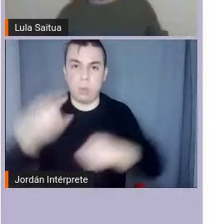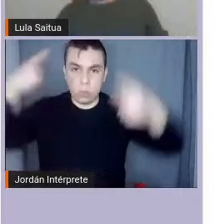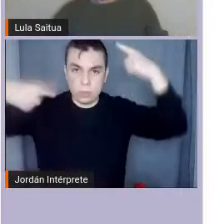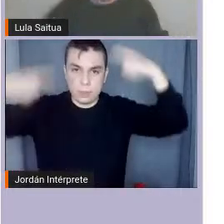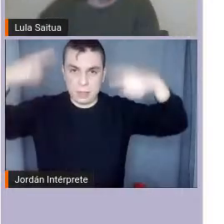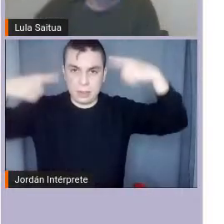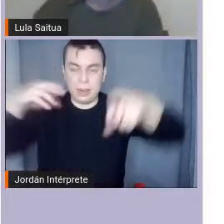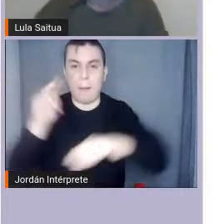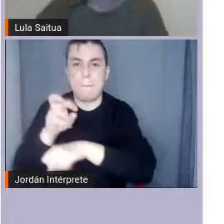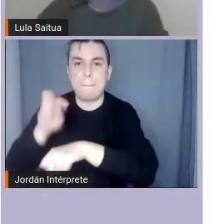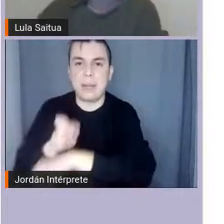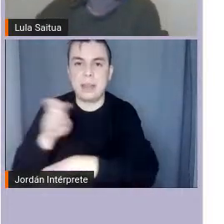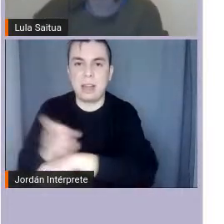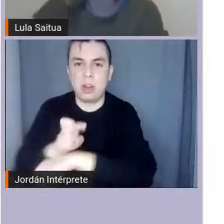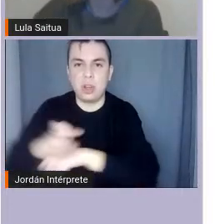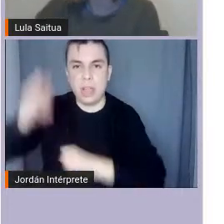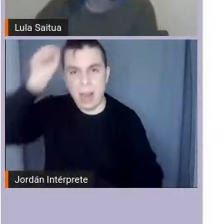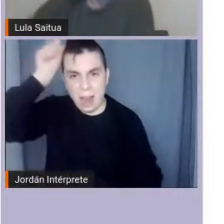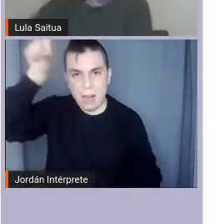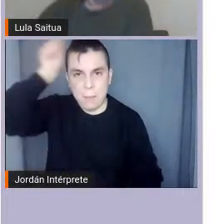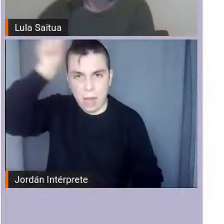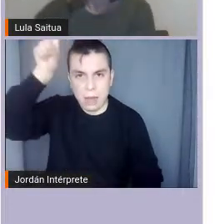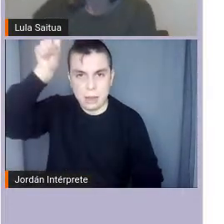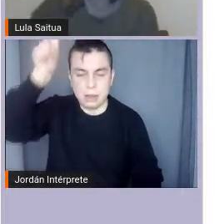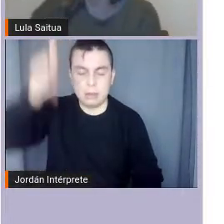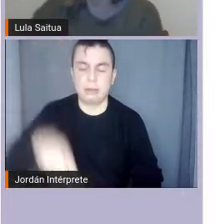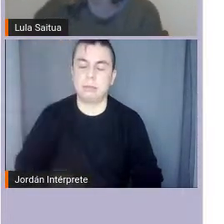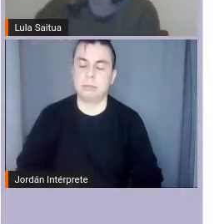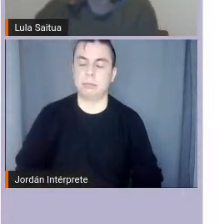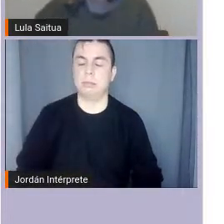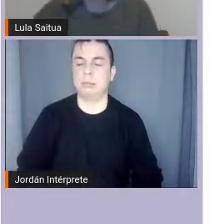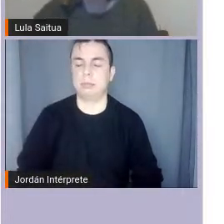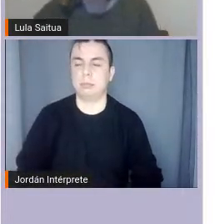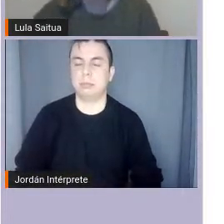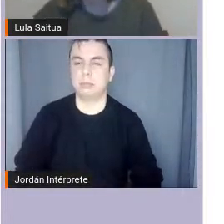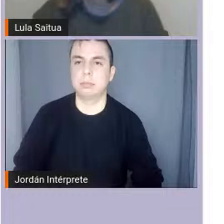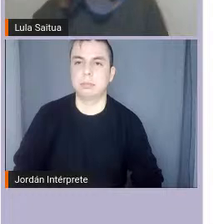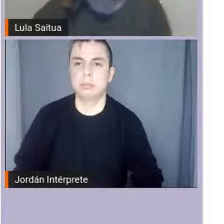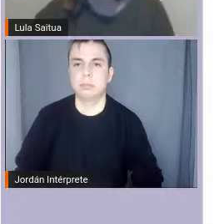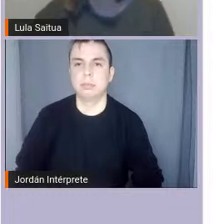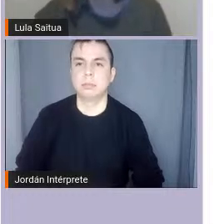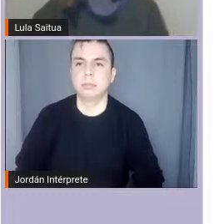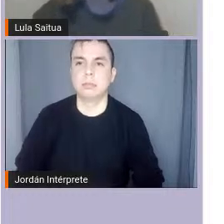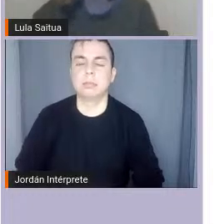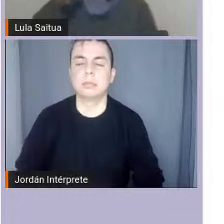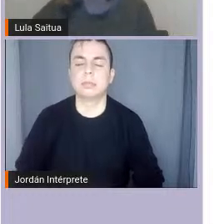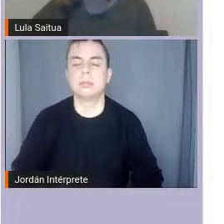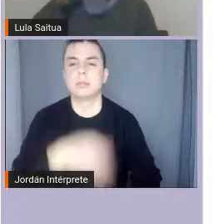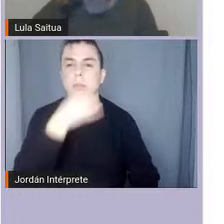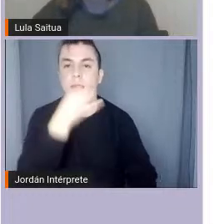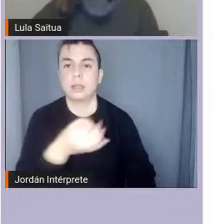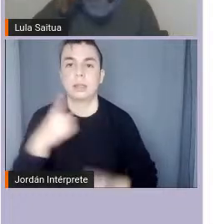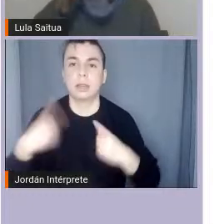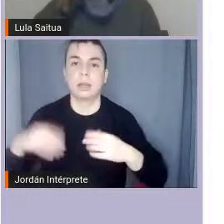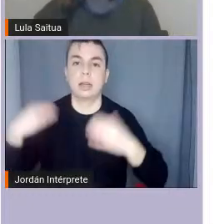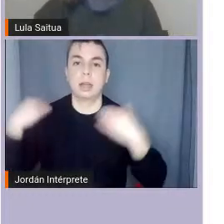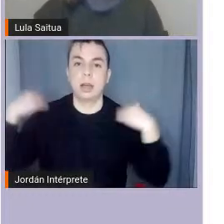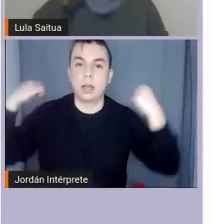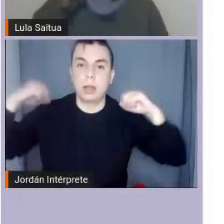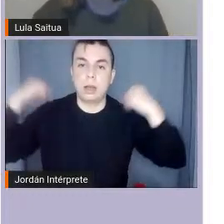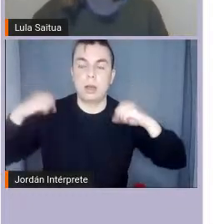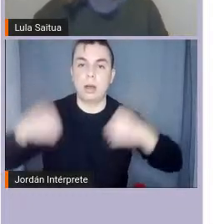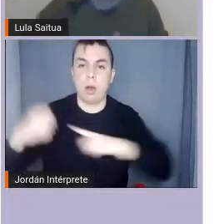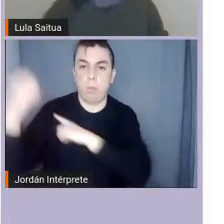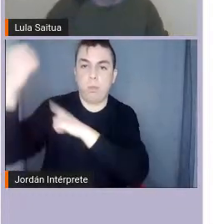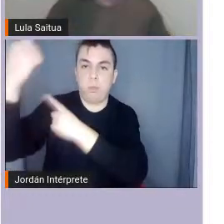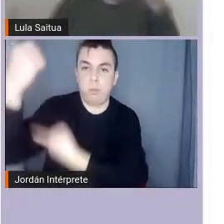su cariño para esta charla. Bueno, ejercitar la musculatura que interviene en el proceso del canto, que es lo que